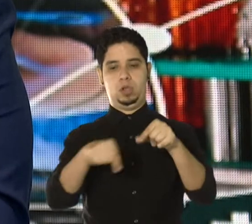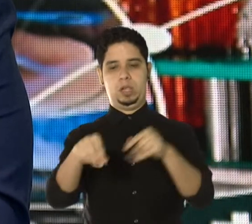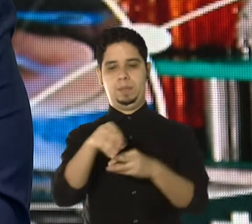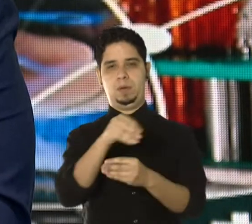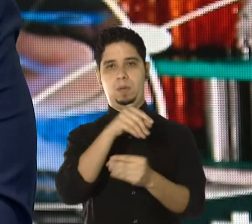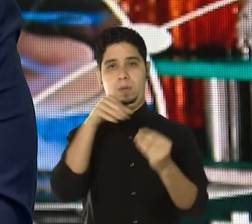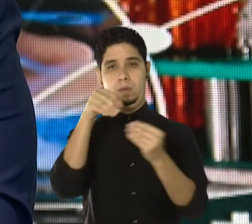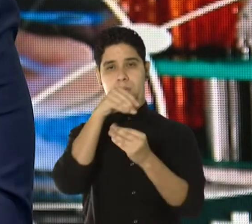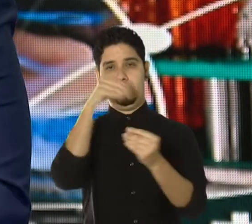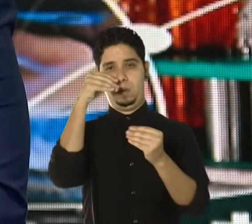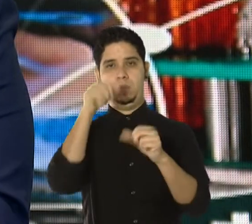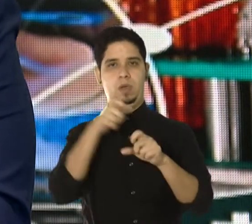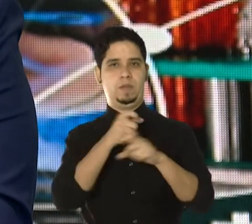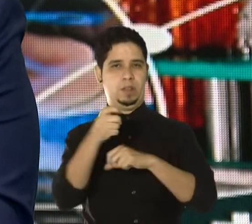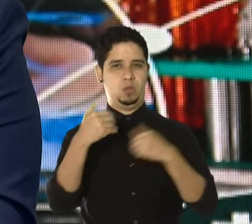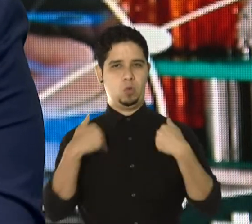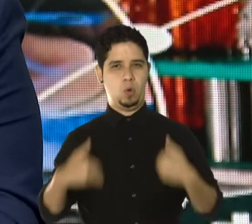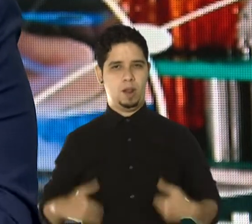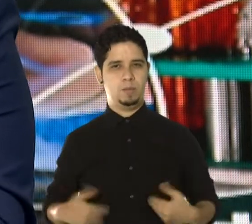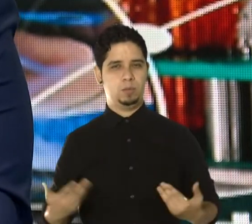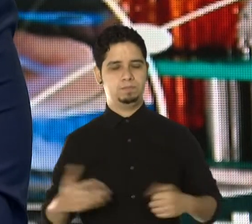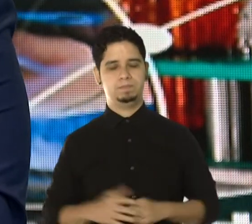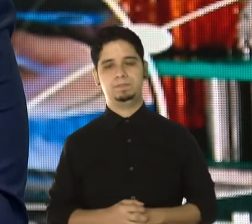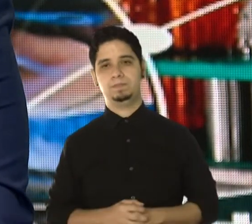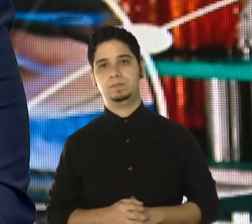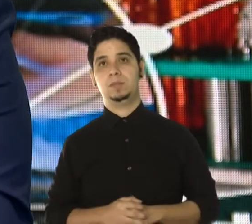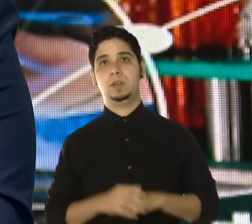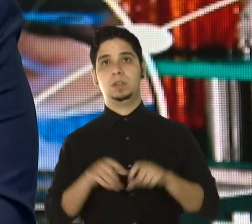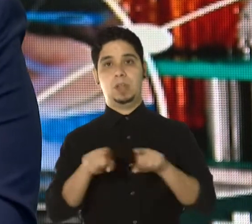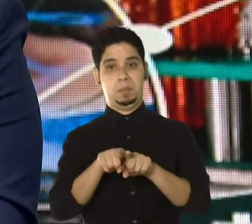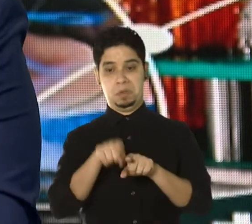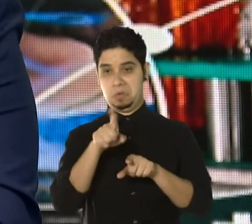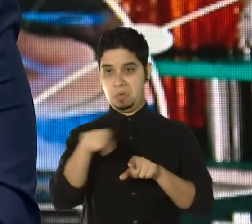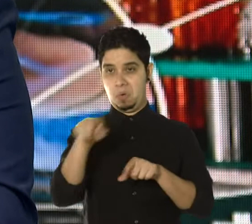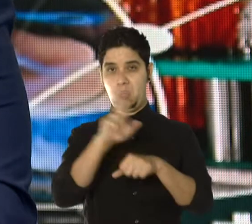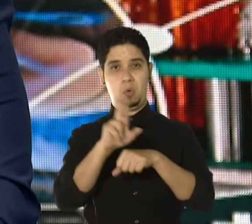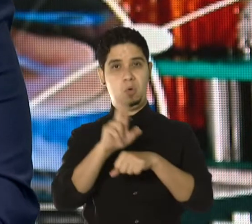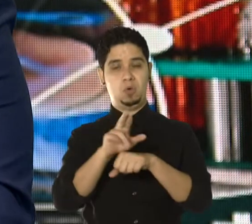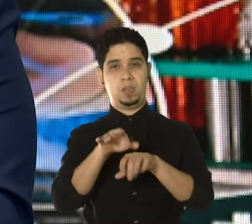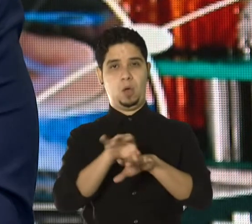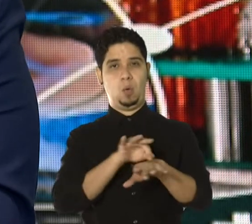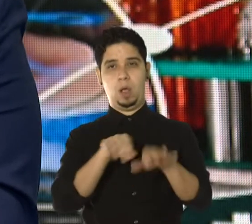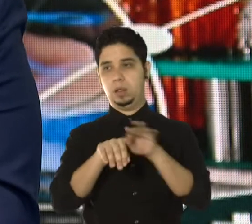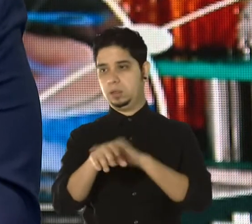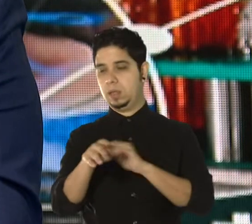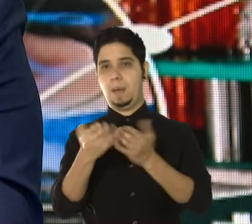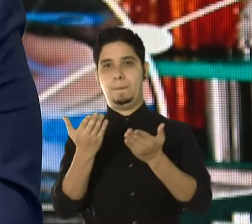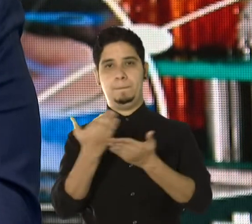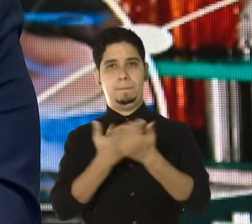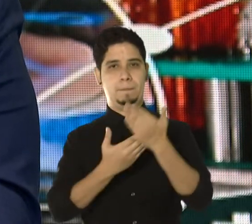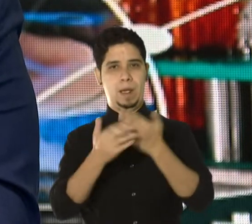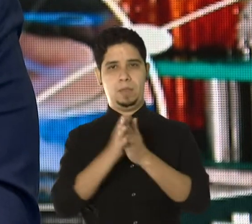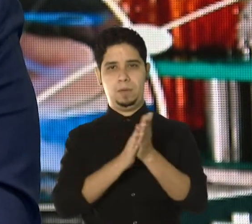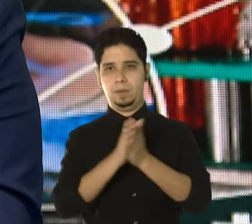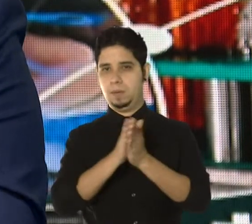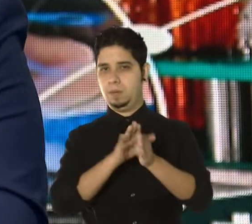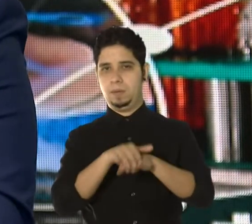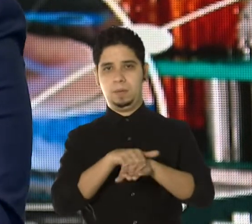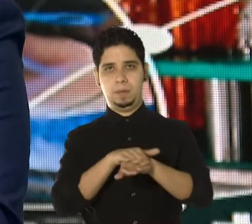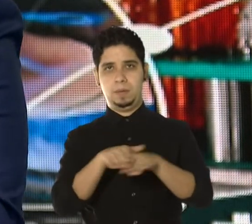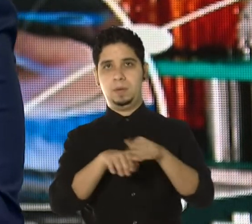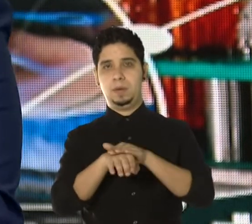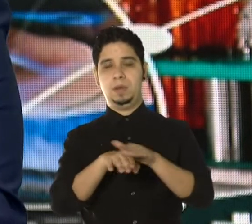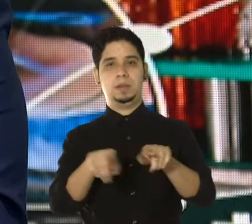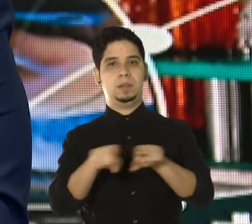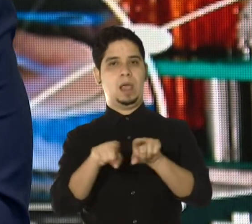peligroso el material, ¿verdad? Tienes el uso de guantes, el lavarse las manos, tienes el uso de protección incluso a los